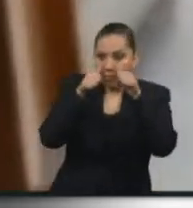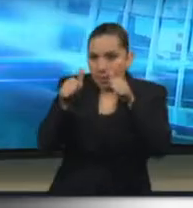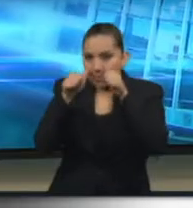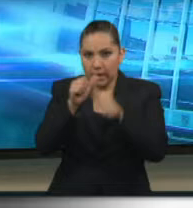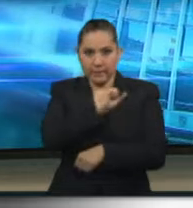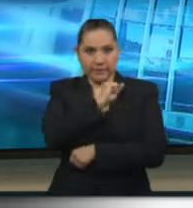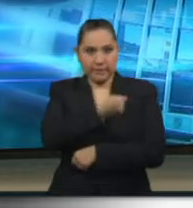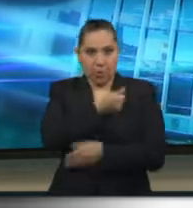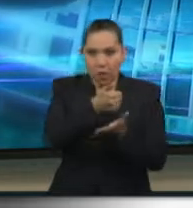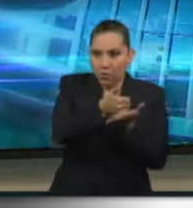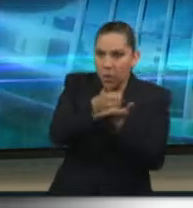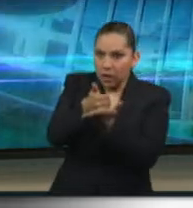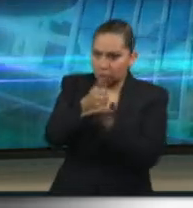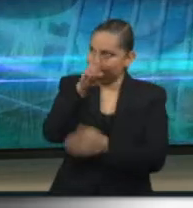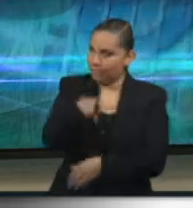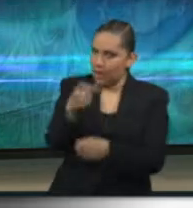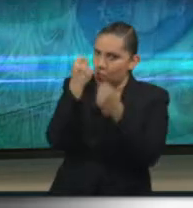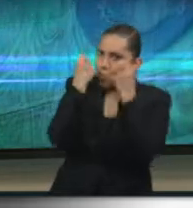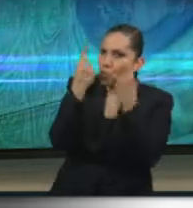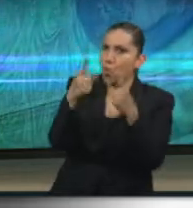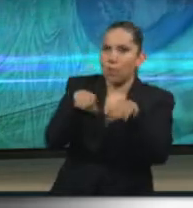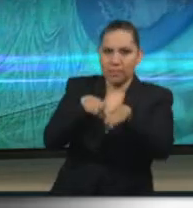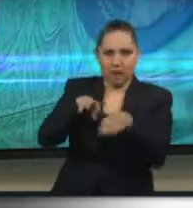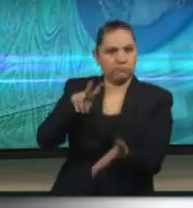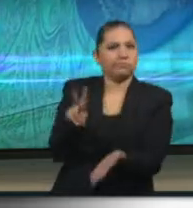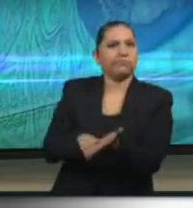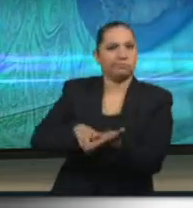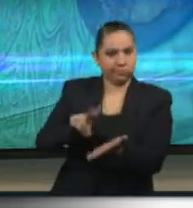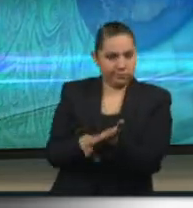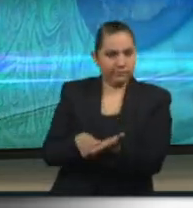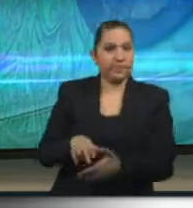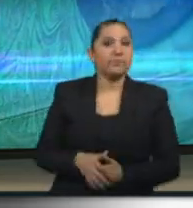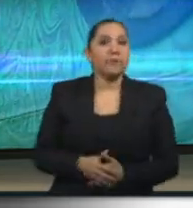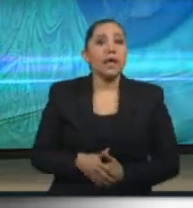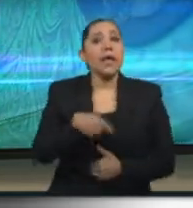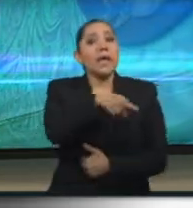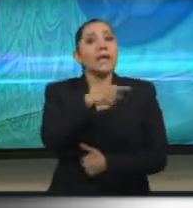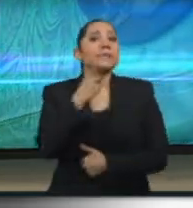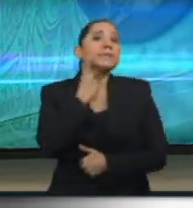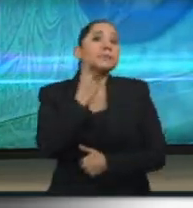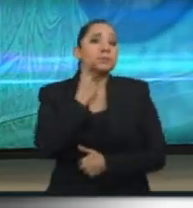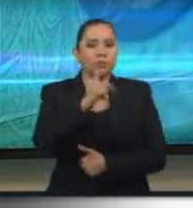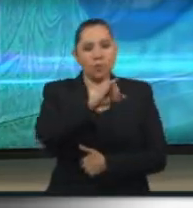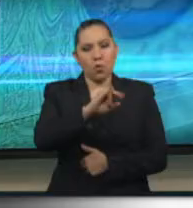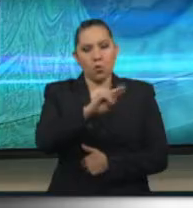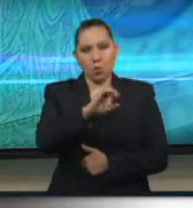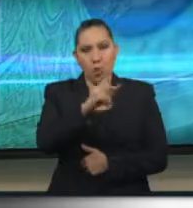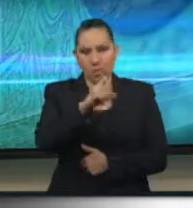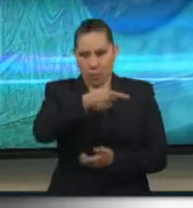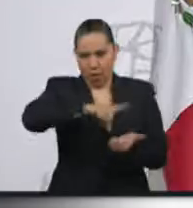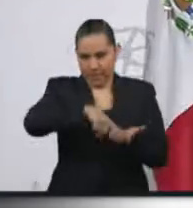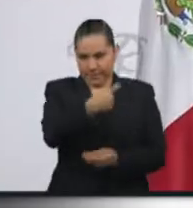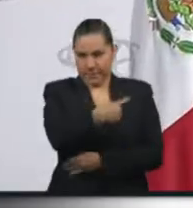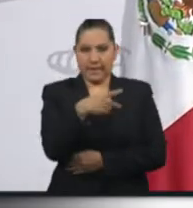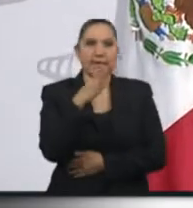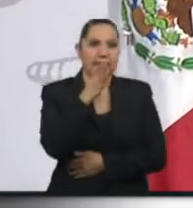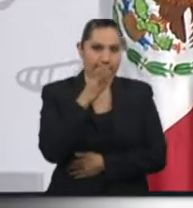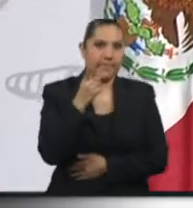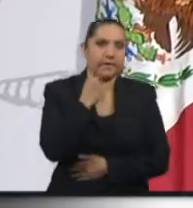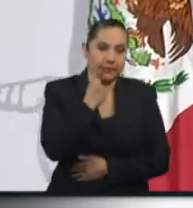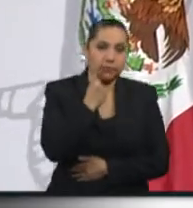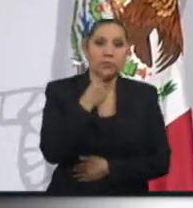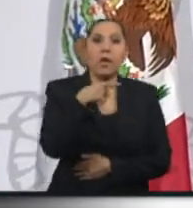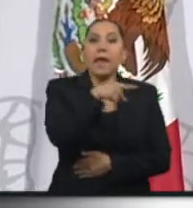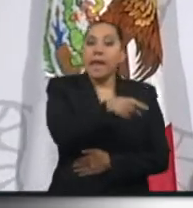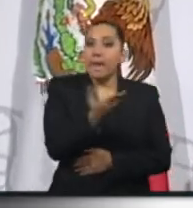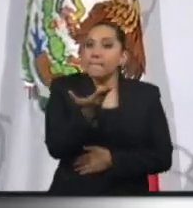El diputado Mario Delgado, presidente de la Junta de Coordinación Política, pero acá en San Lázaro, obviamente, apeló a la